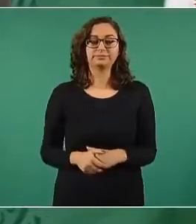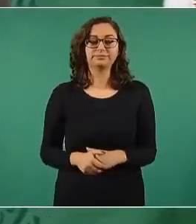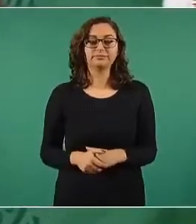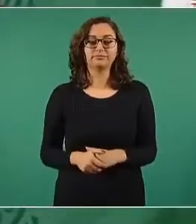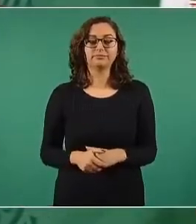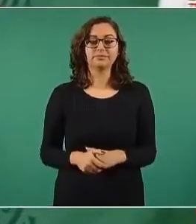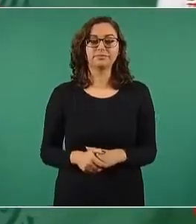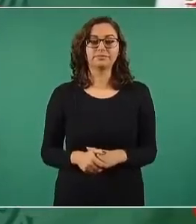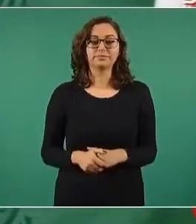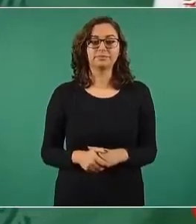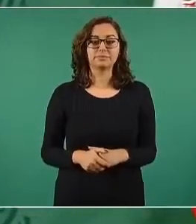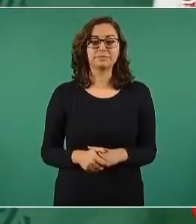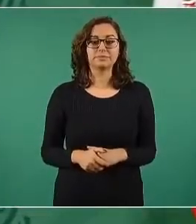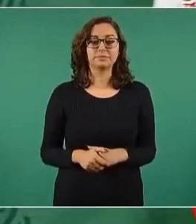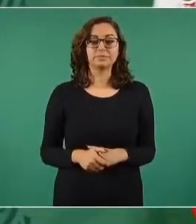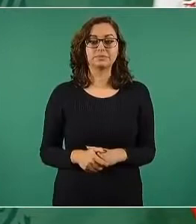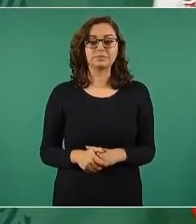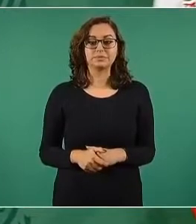que era